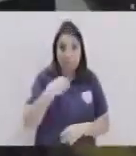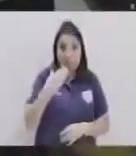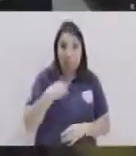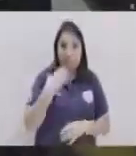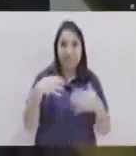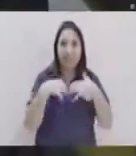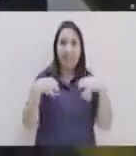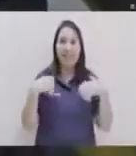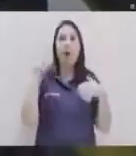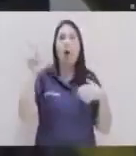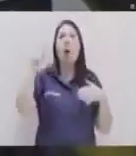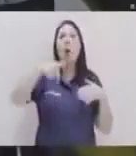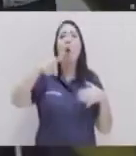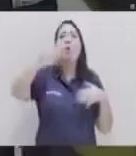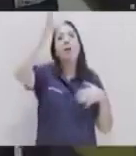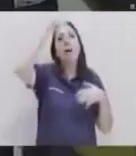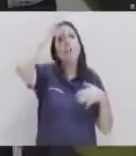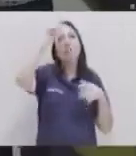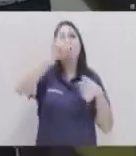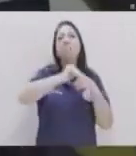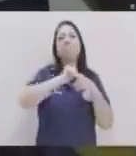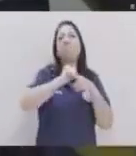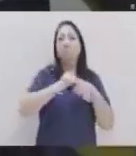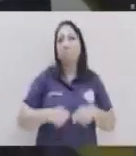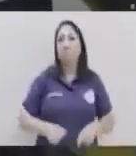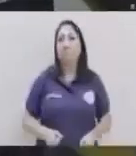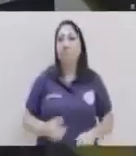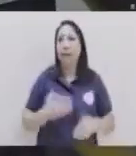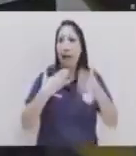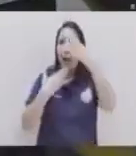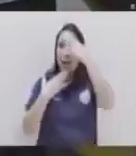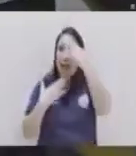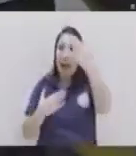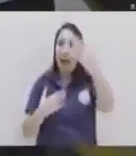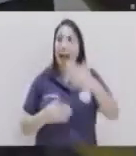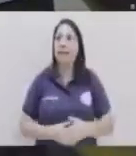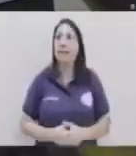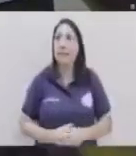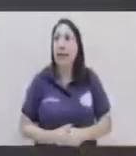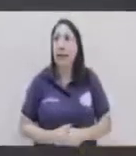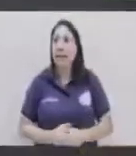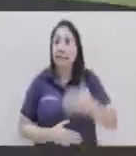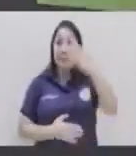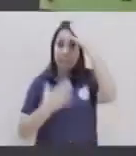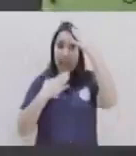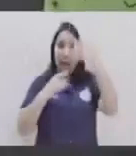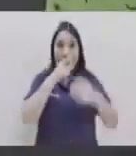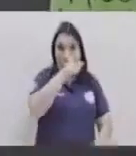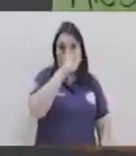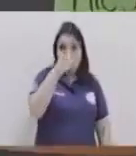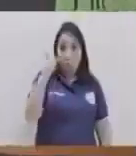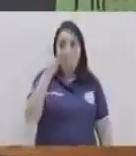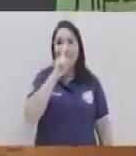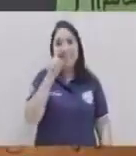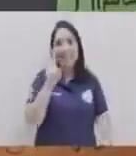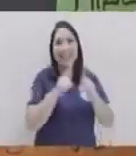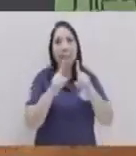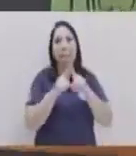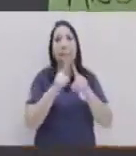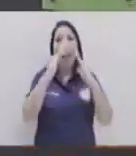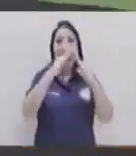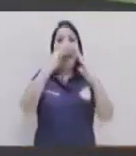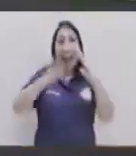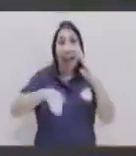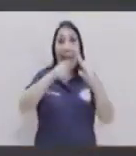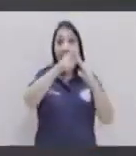gusto tenerla aquí. Cuéntenos, ¿qué vamos a platicar hoy? Gracias, Claudia. Y gracias a ustedes por estar de nuevo en sus